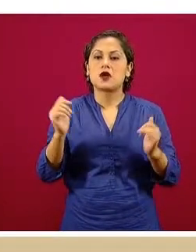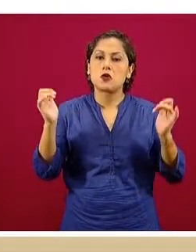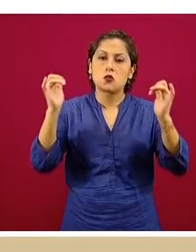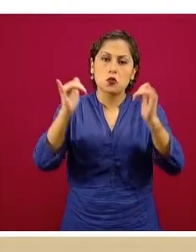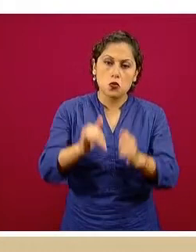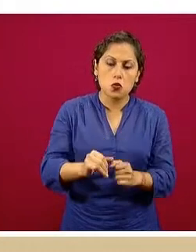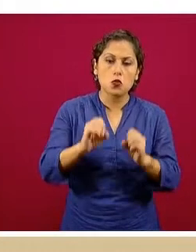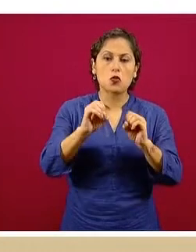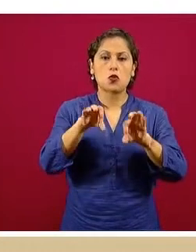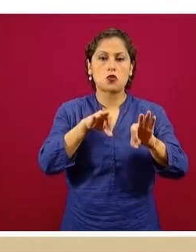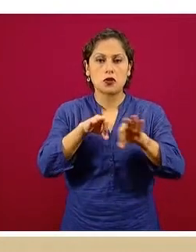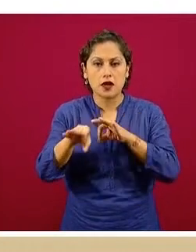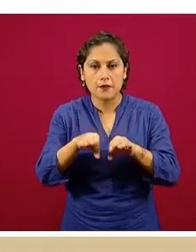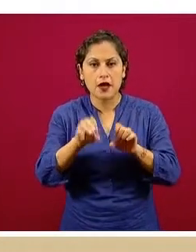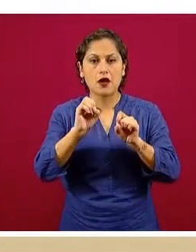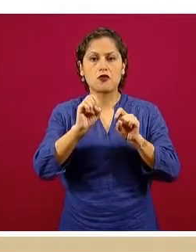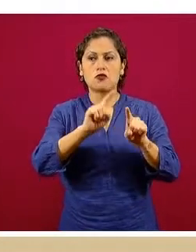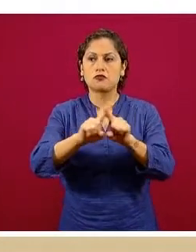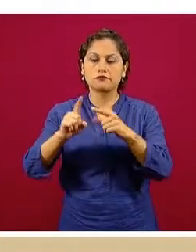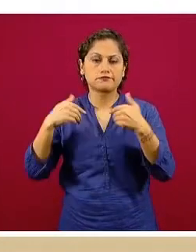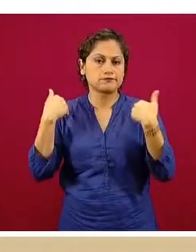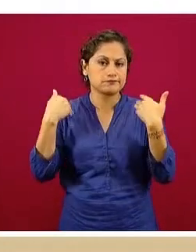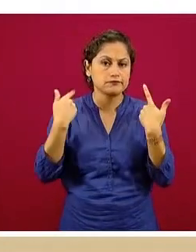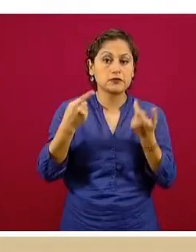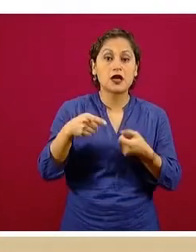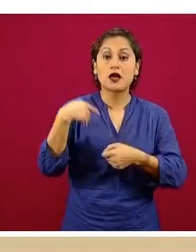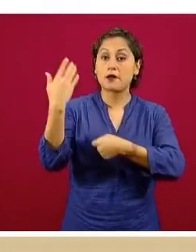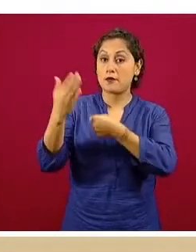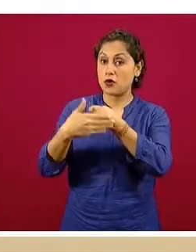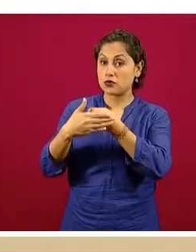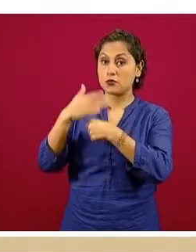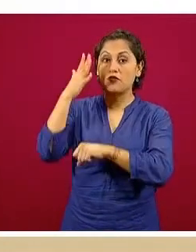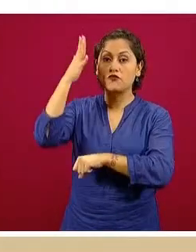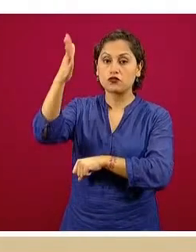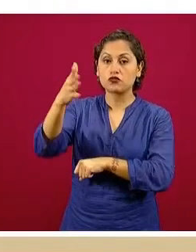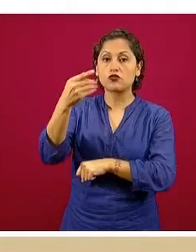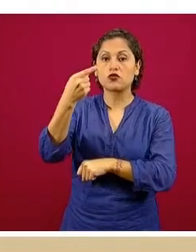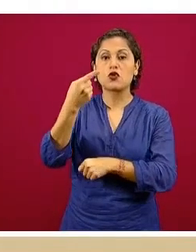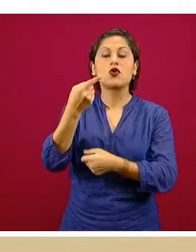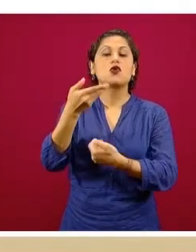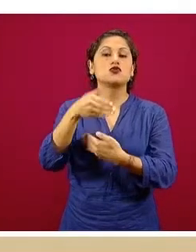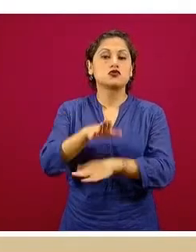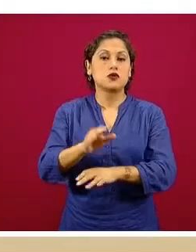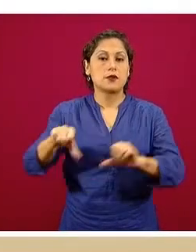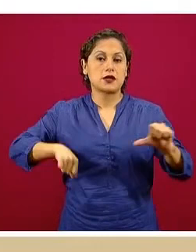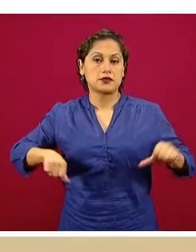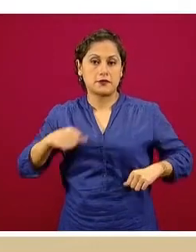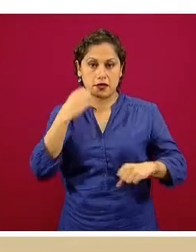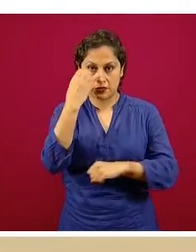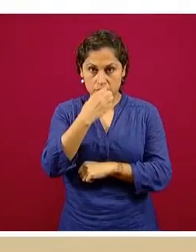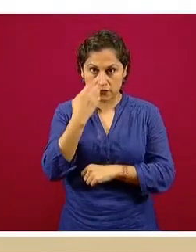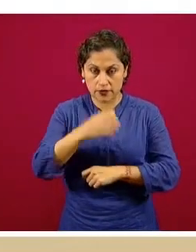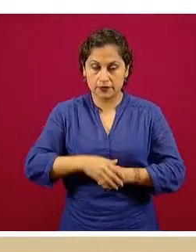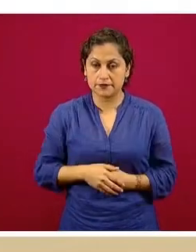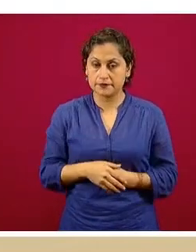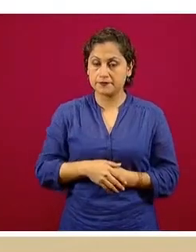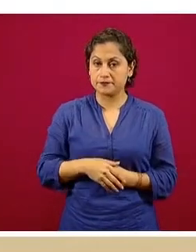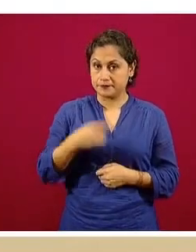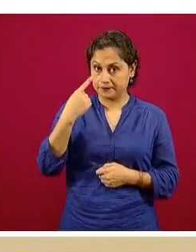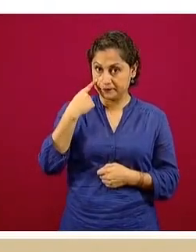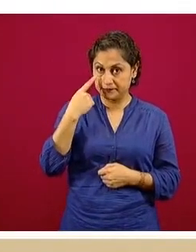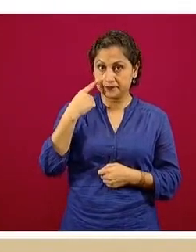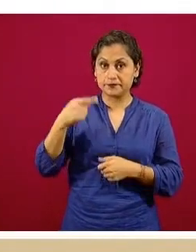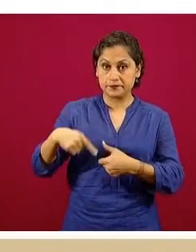en un futuro también podrán ser académicas esto lo hemos estado presentando todos los días veamos la siguiente diapositiva